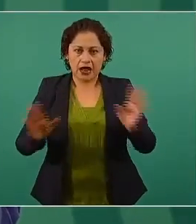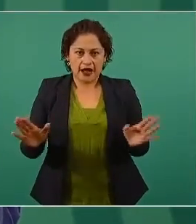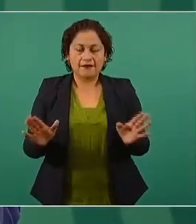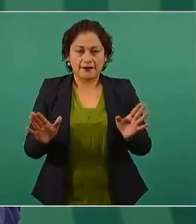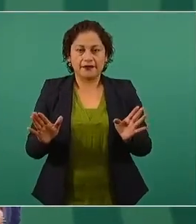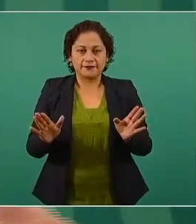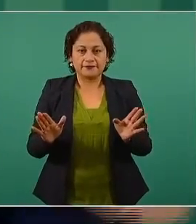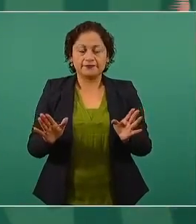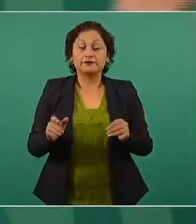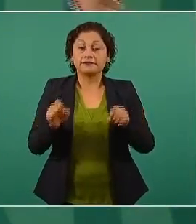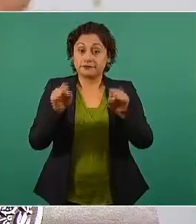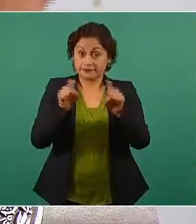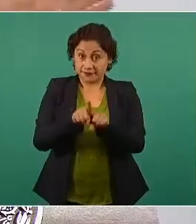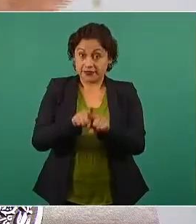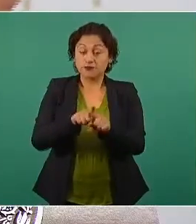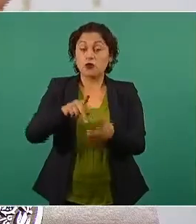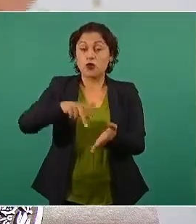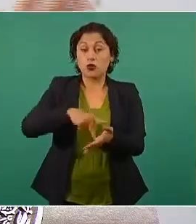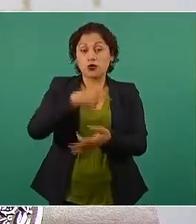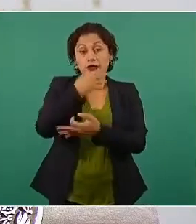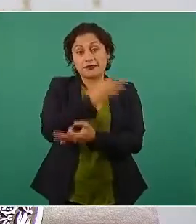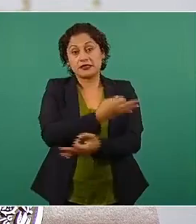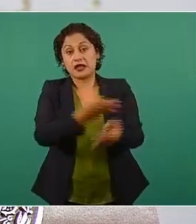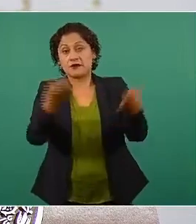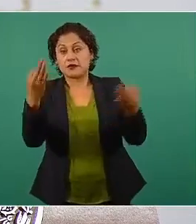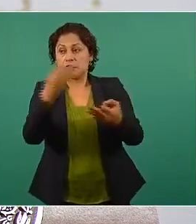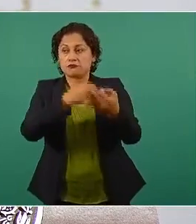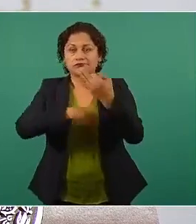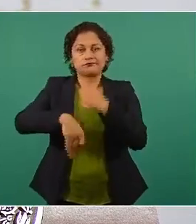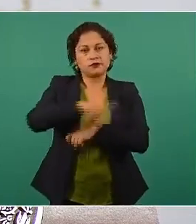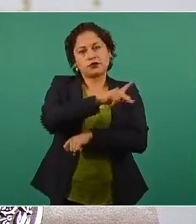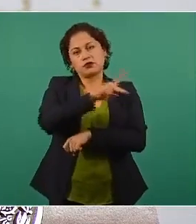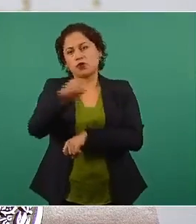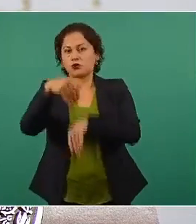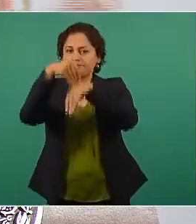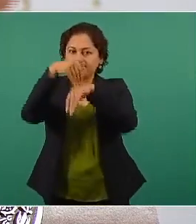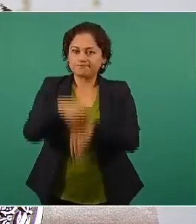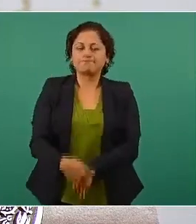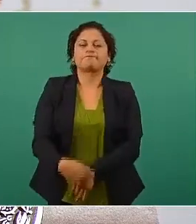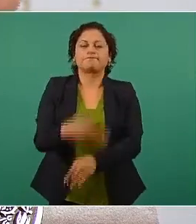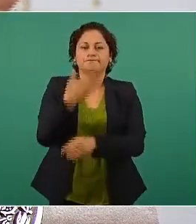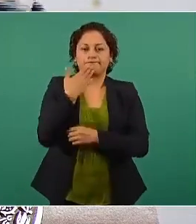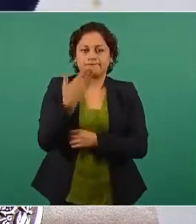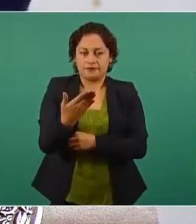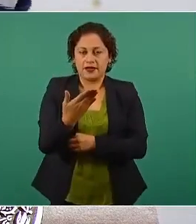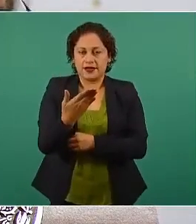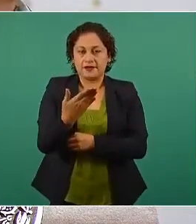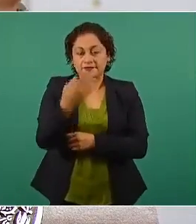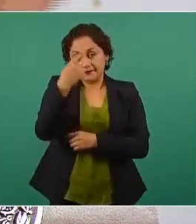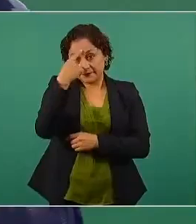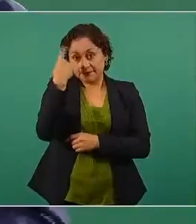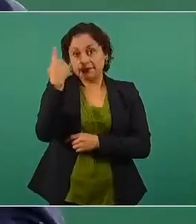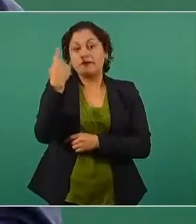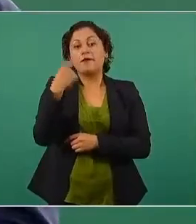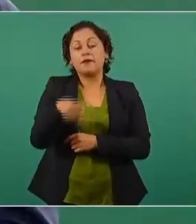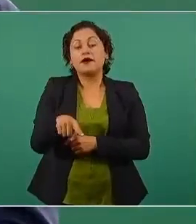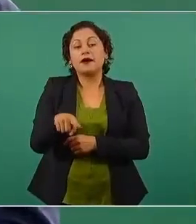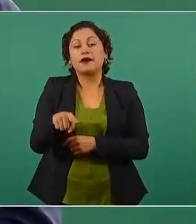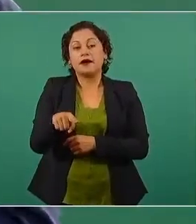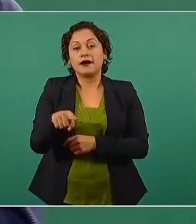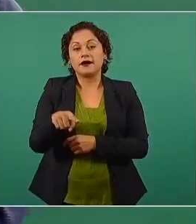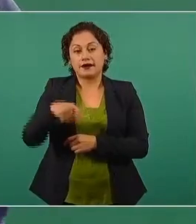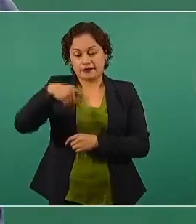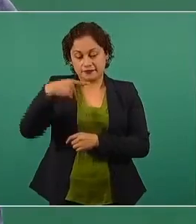el llamado a que todos nos portemos bien para que el nombre